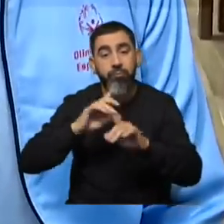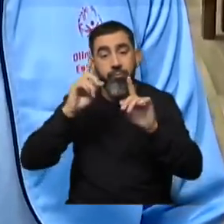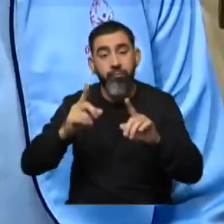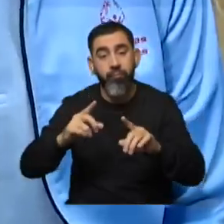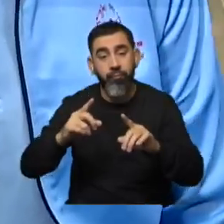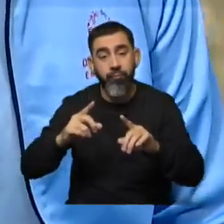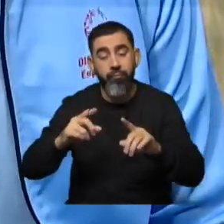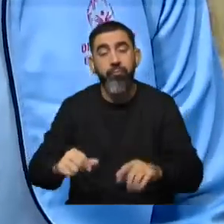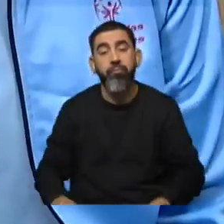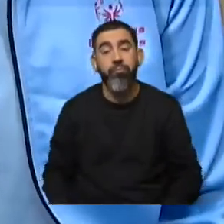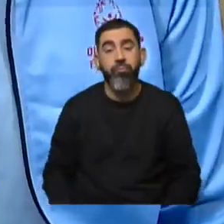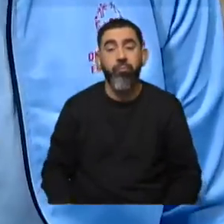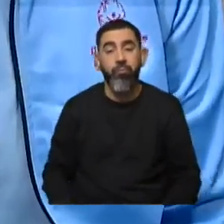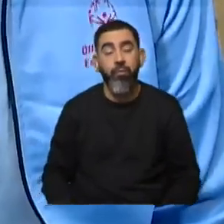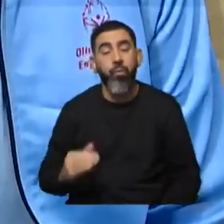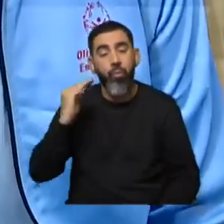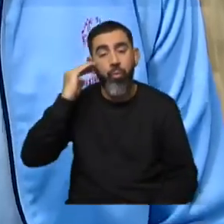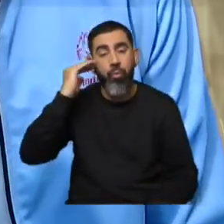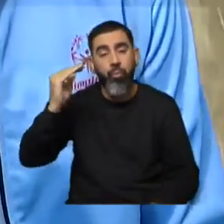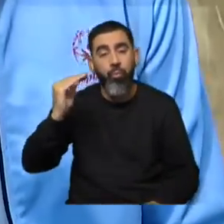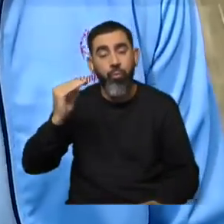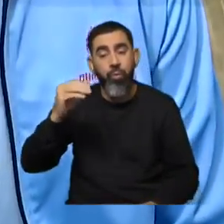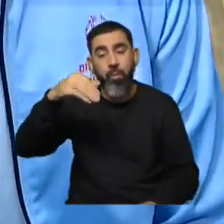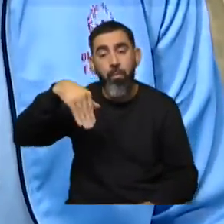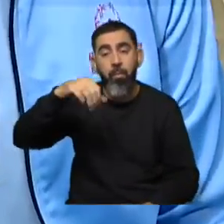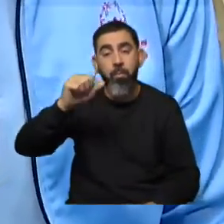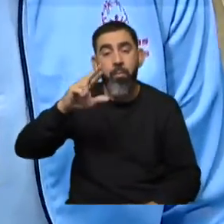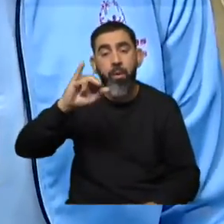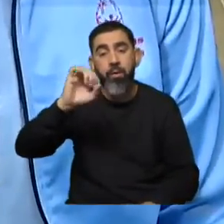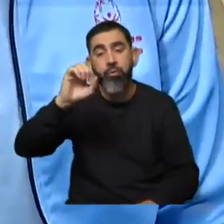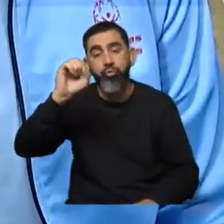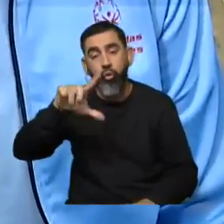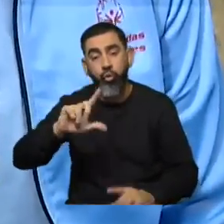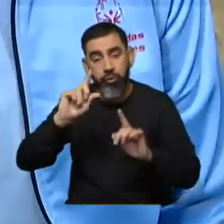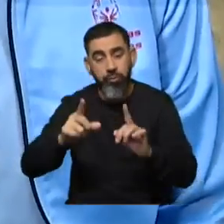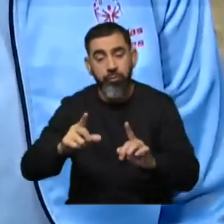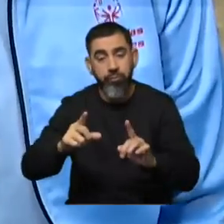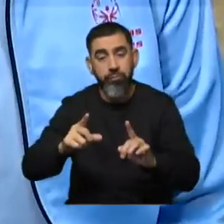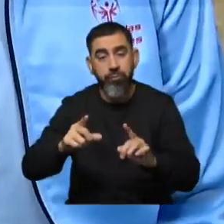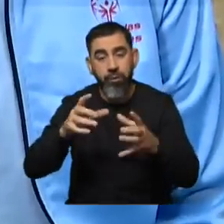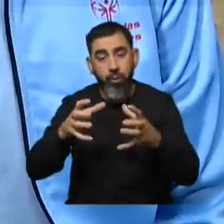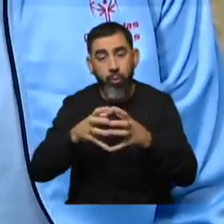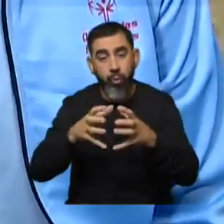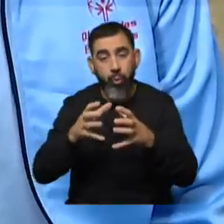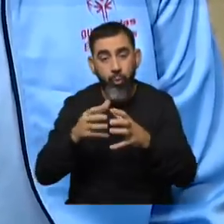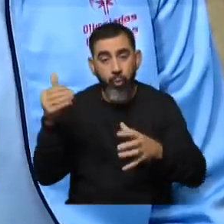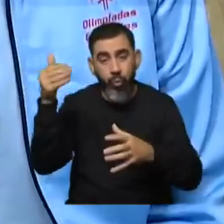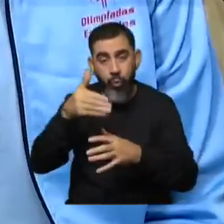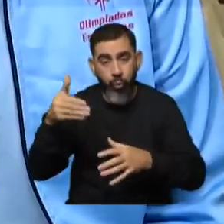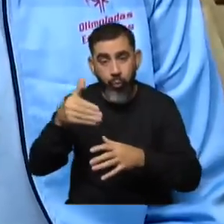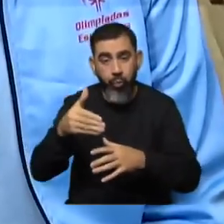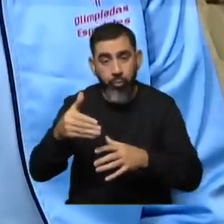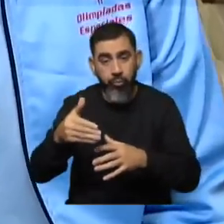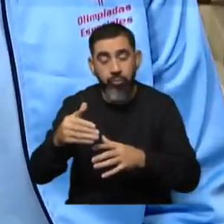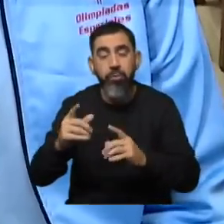junto a la profesora este que formamos parte de este equipo y y bueno